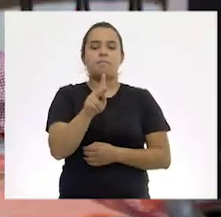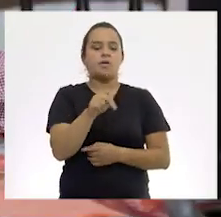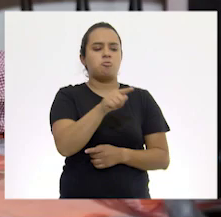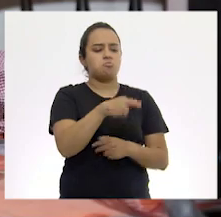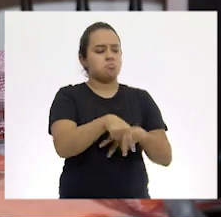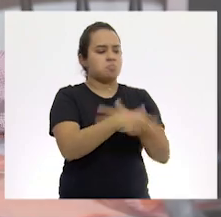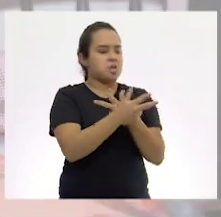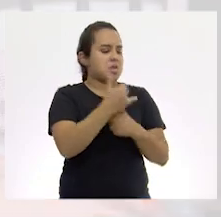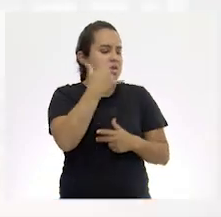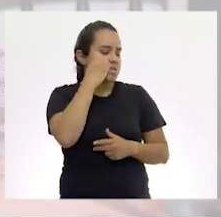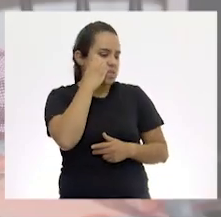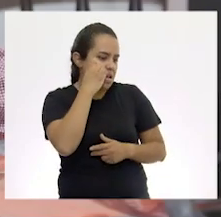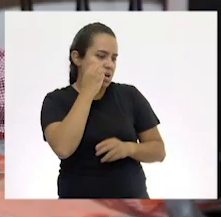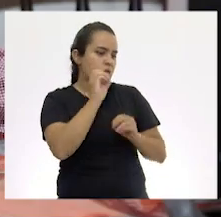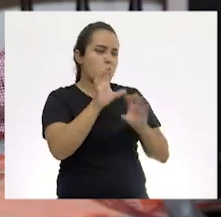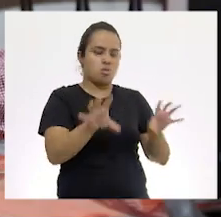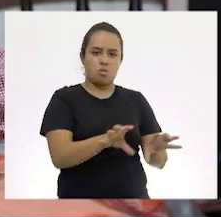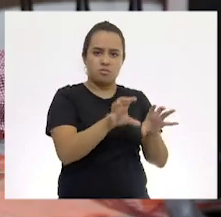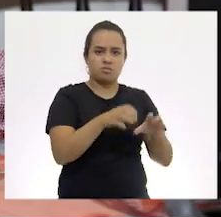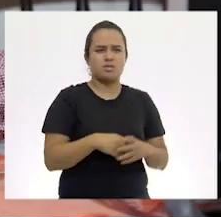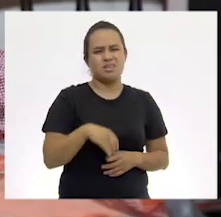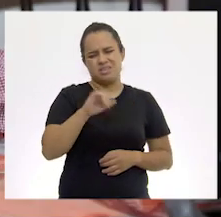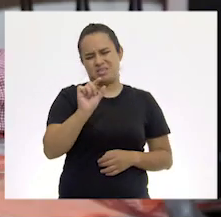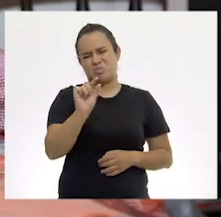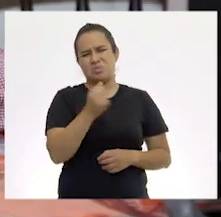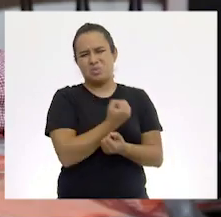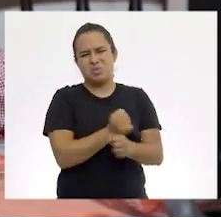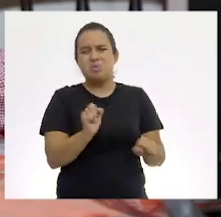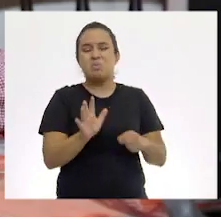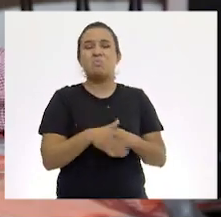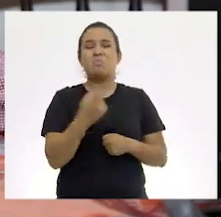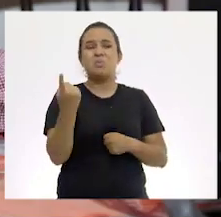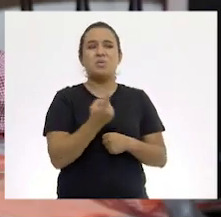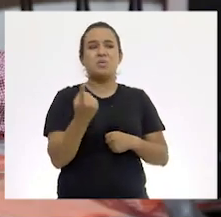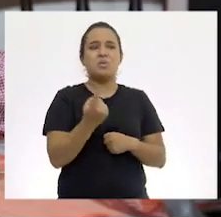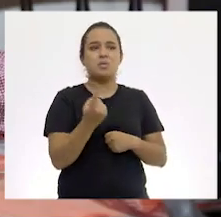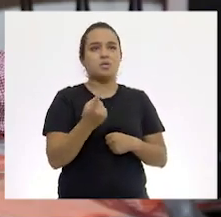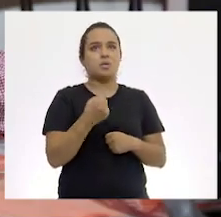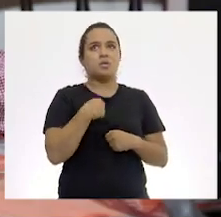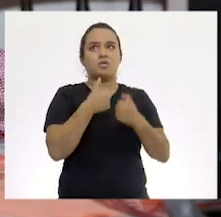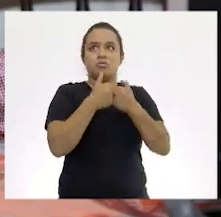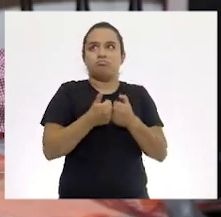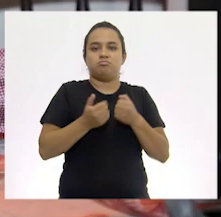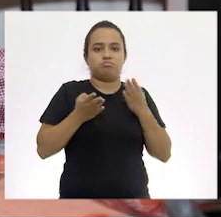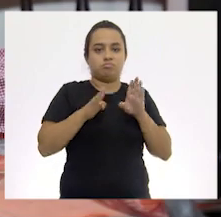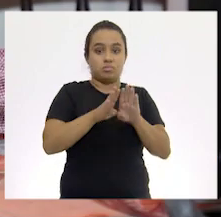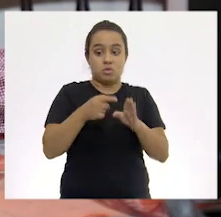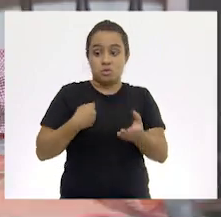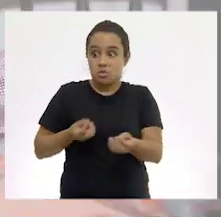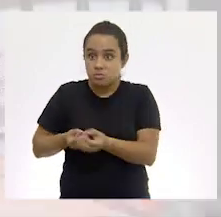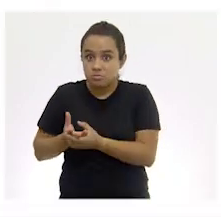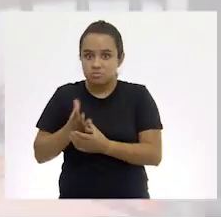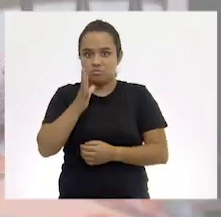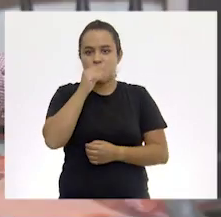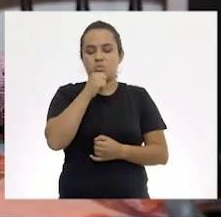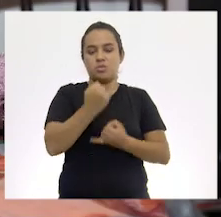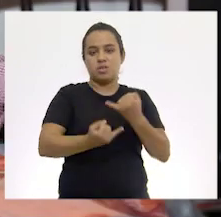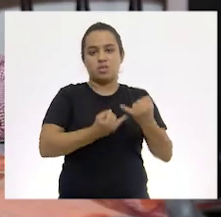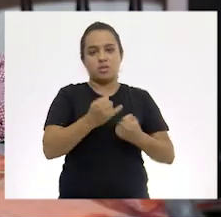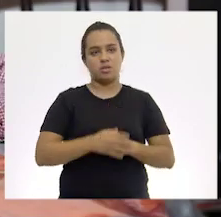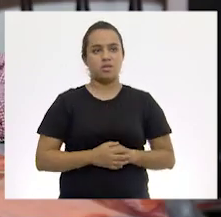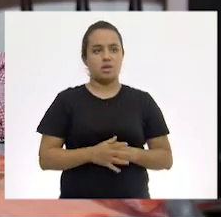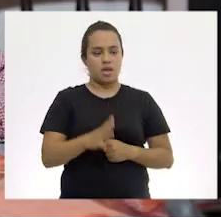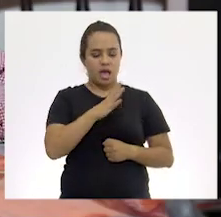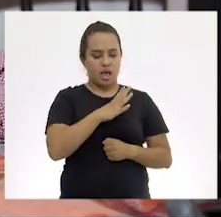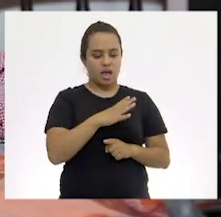o computadora. Un poco aburrido porque tengo que estar un poco encerrado. No puedo salir a jugar. tengo una